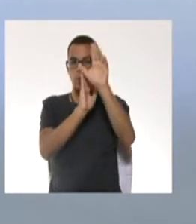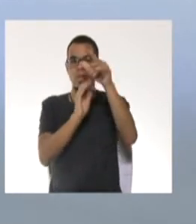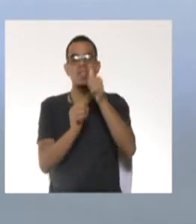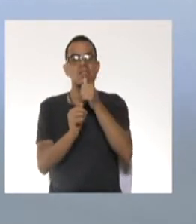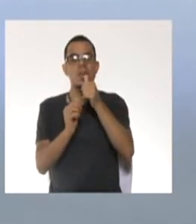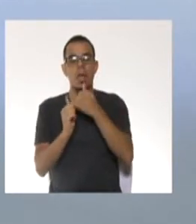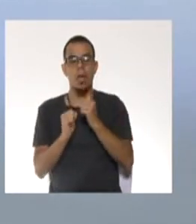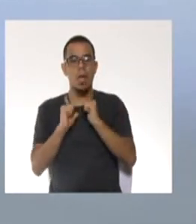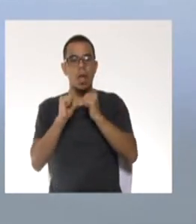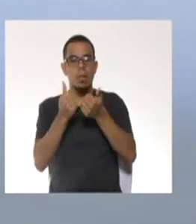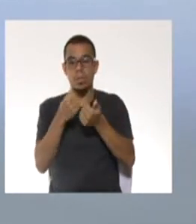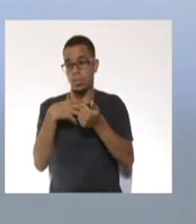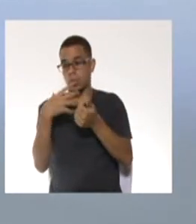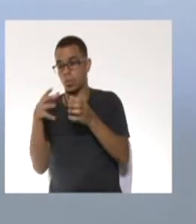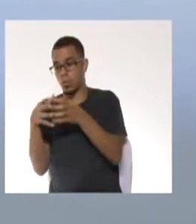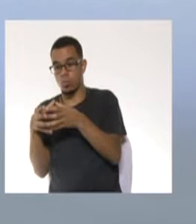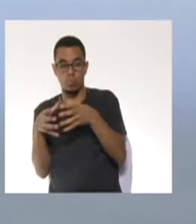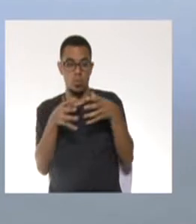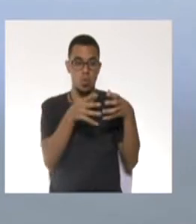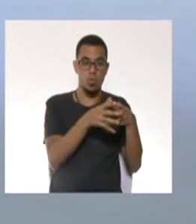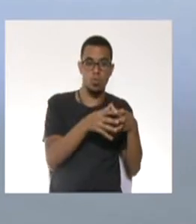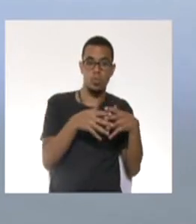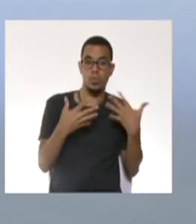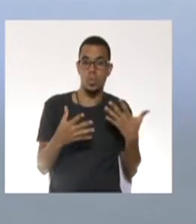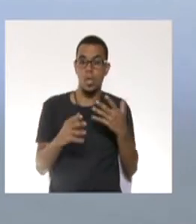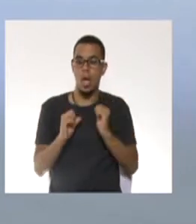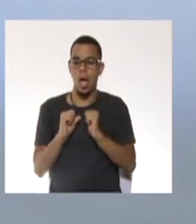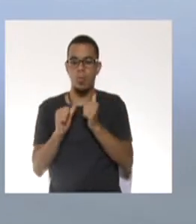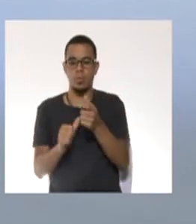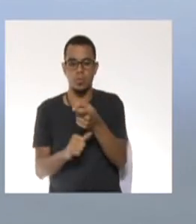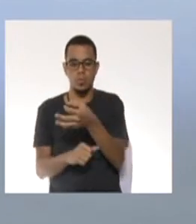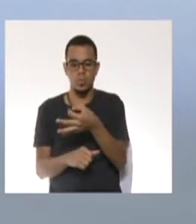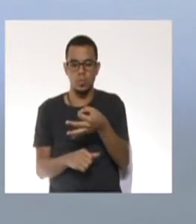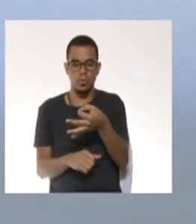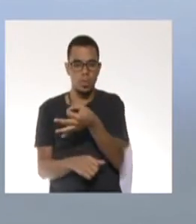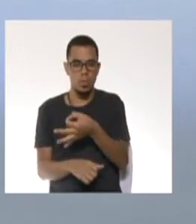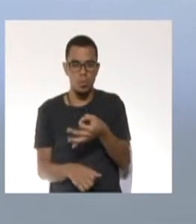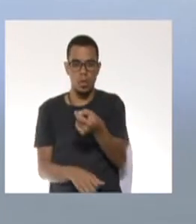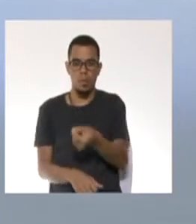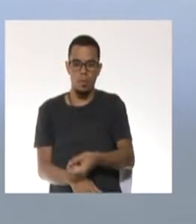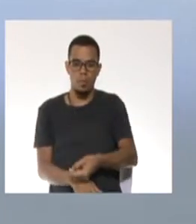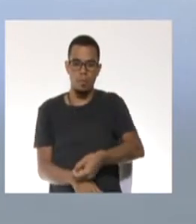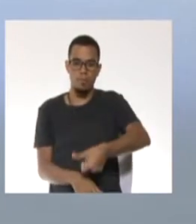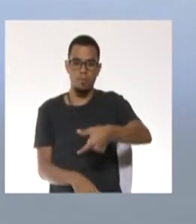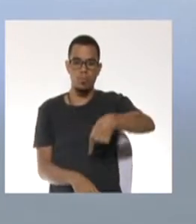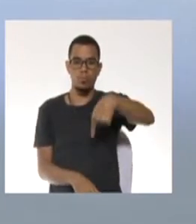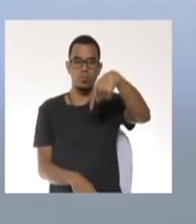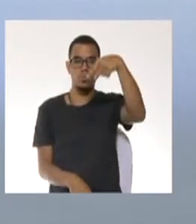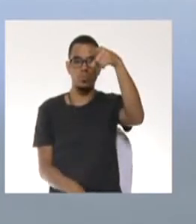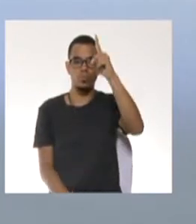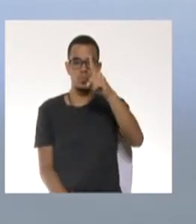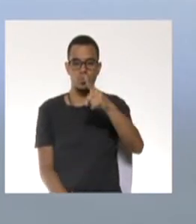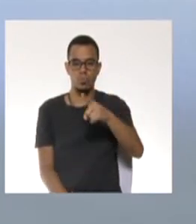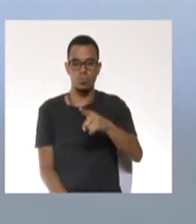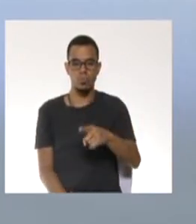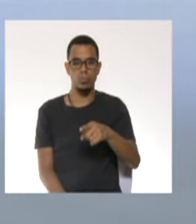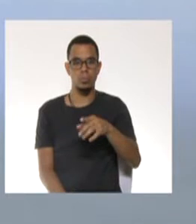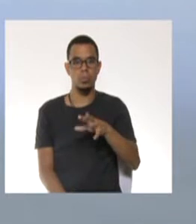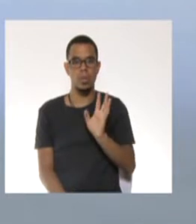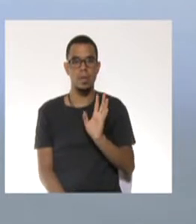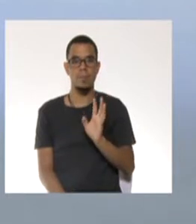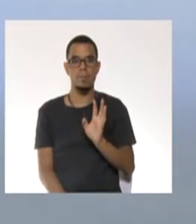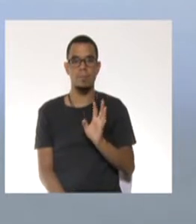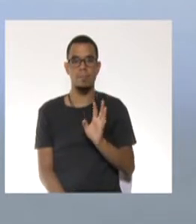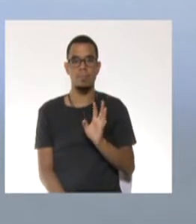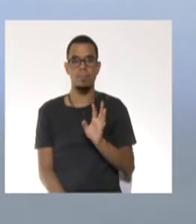comunidad, siempre lanzamos la moneda para decir quién empieza el partido, cara o sello, y hacemos el lanzamiento, ¿verdad? Desde un punto